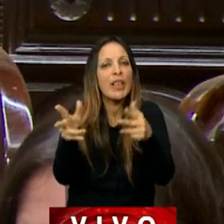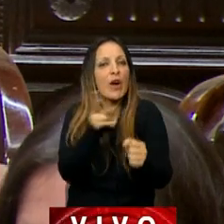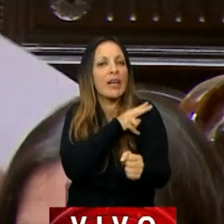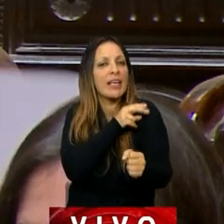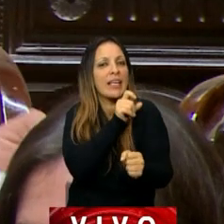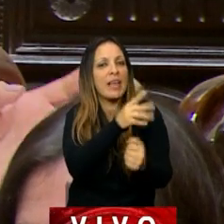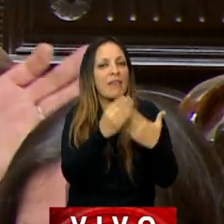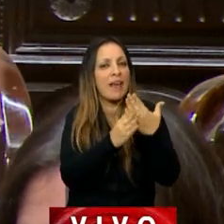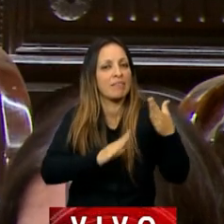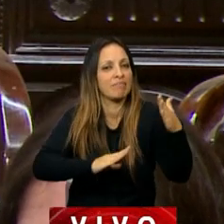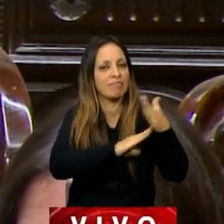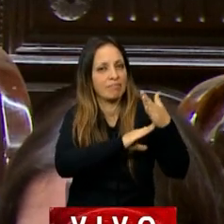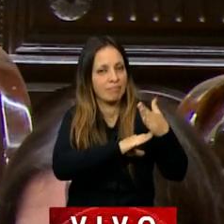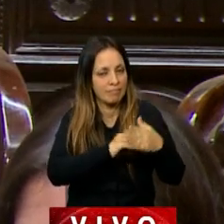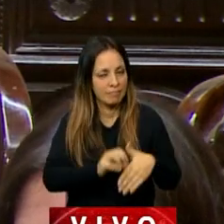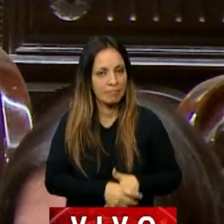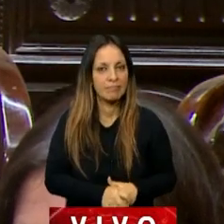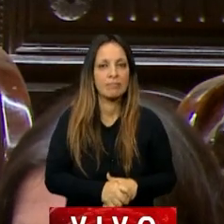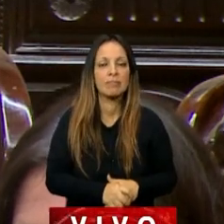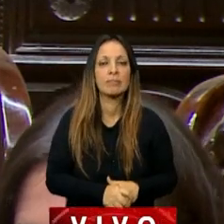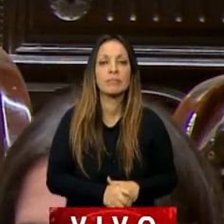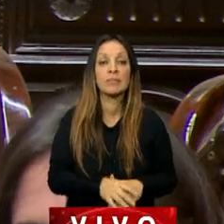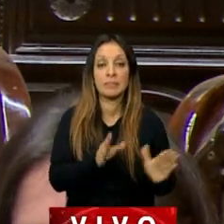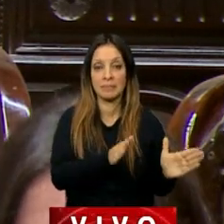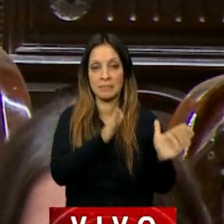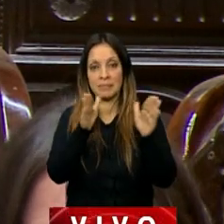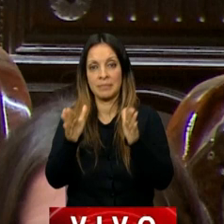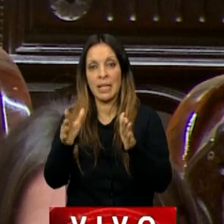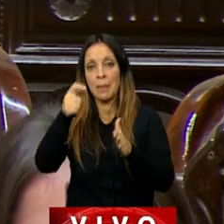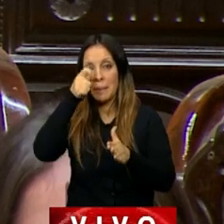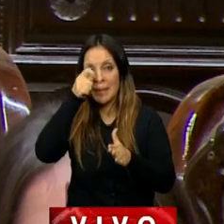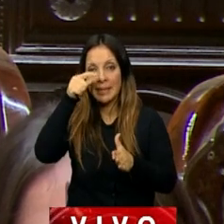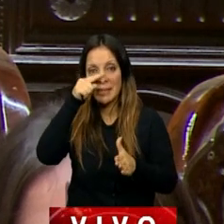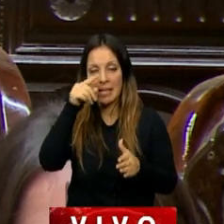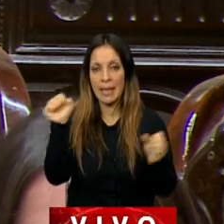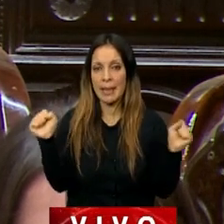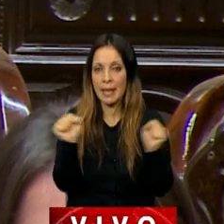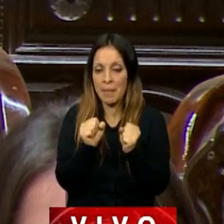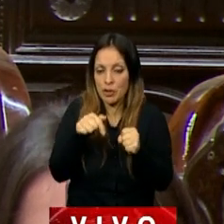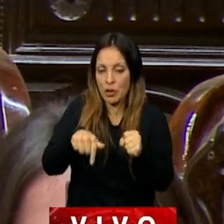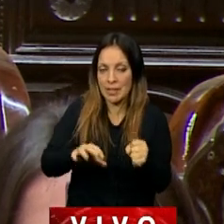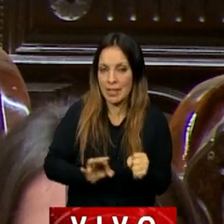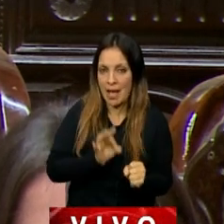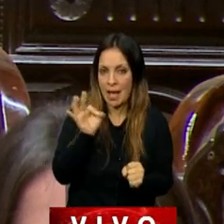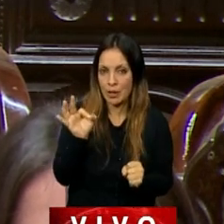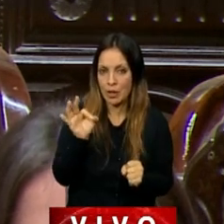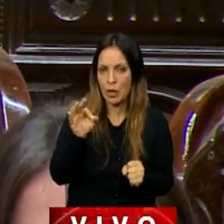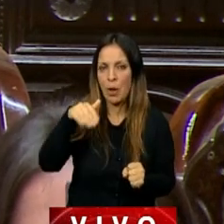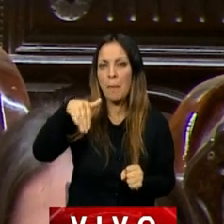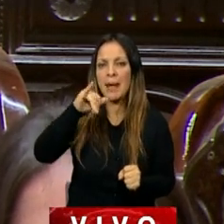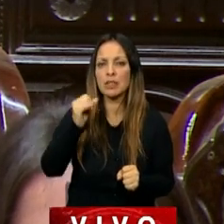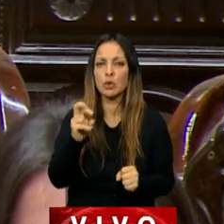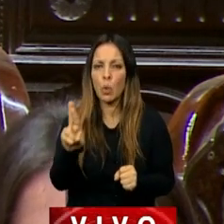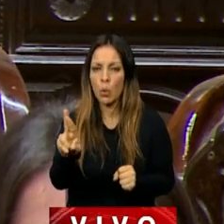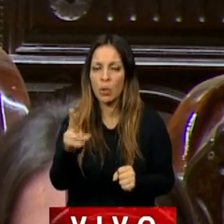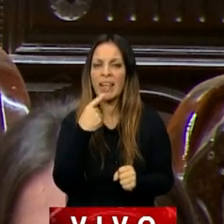de gabinete. Vamos al 27 de mayo de este año, Mansur,